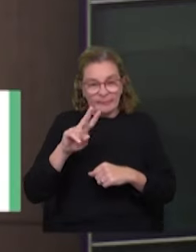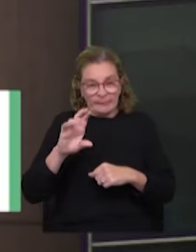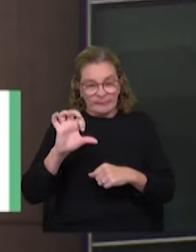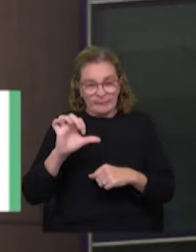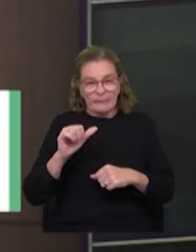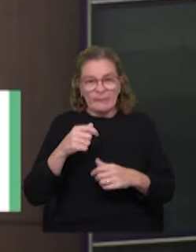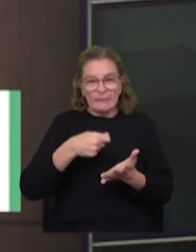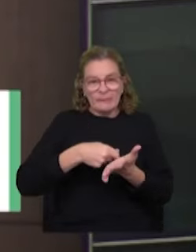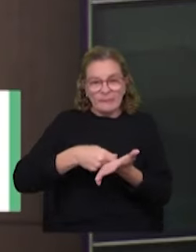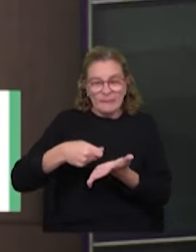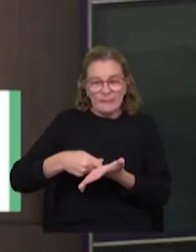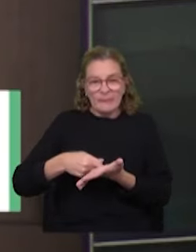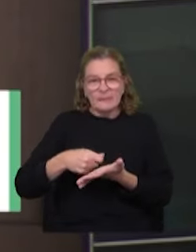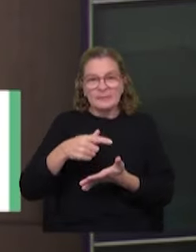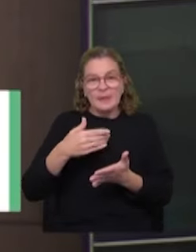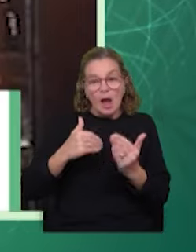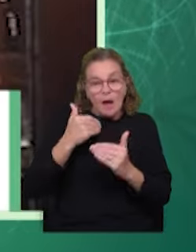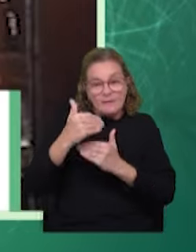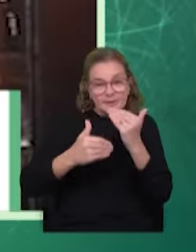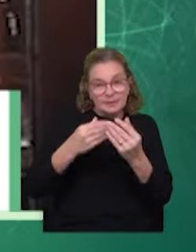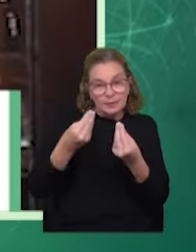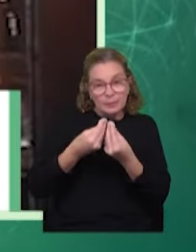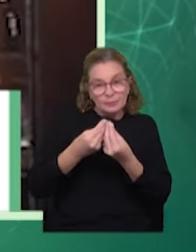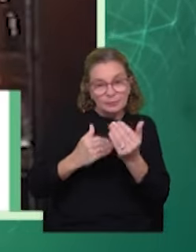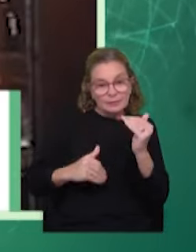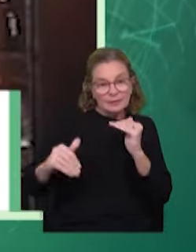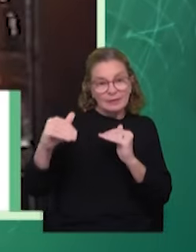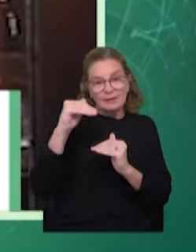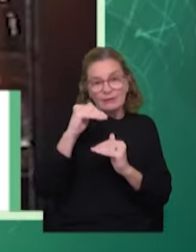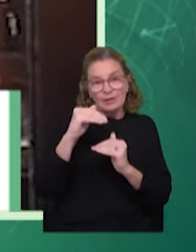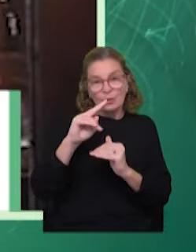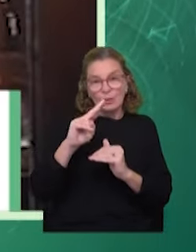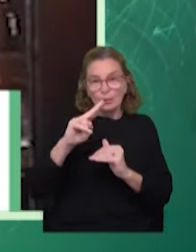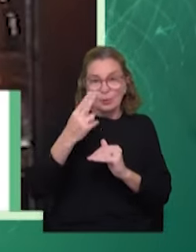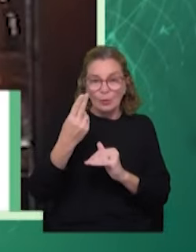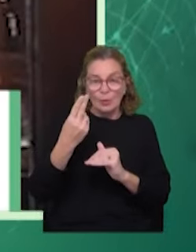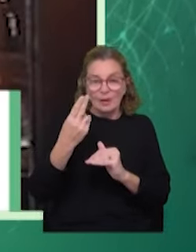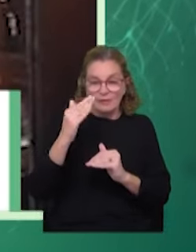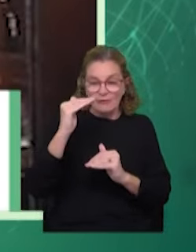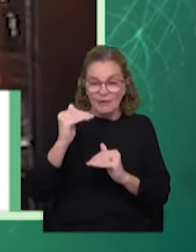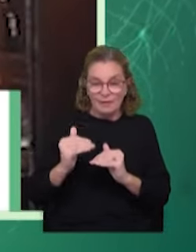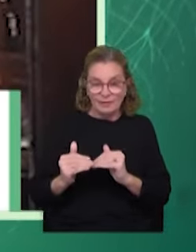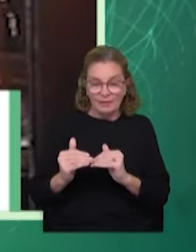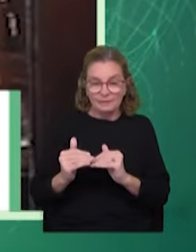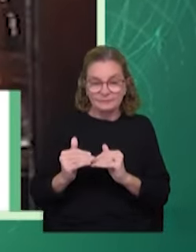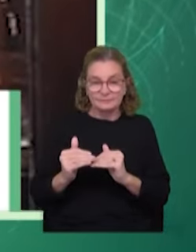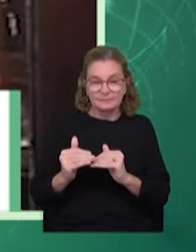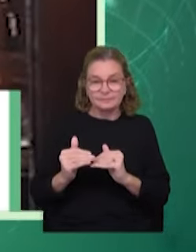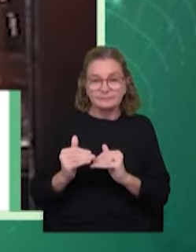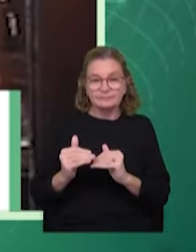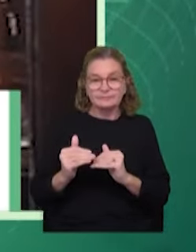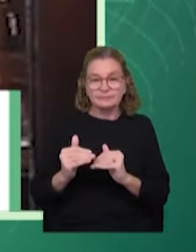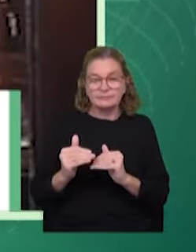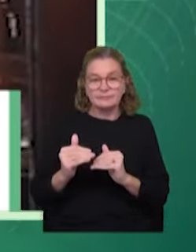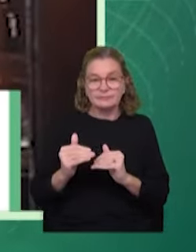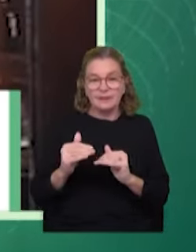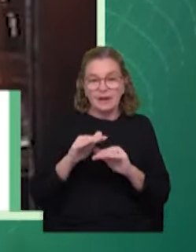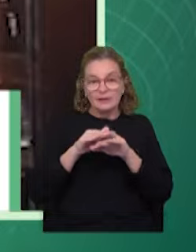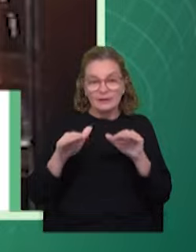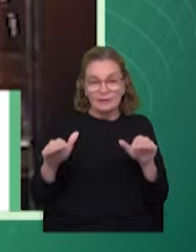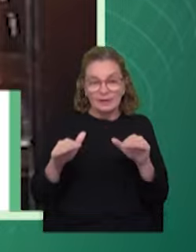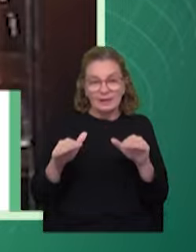terrorismo y ha avanzado muchísimo el nivel de lavado de activos del Uruguay es inferior a el nivel de